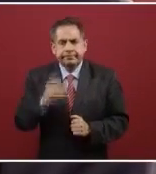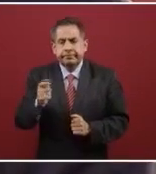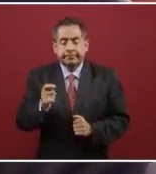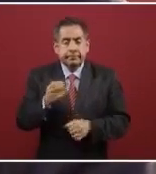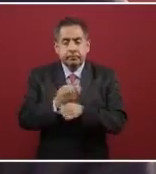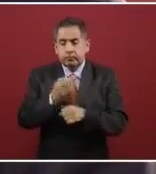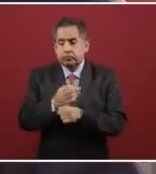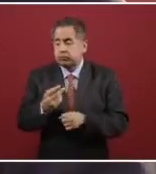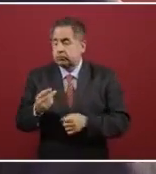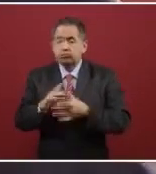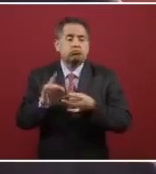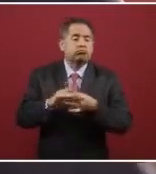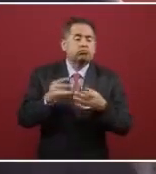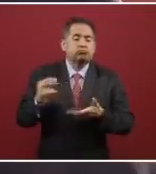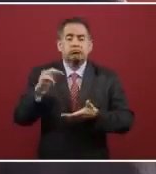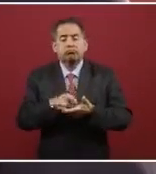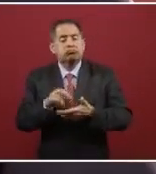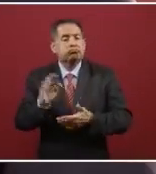no llegamos nosotros